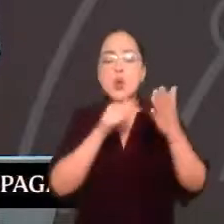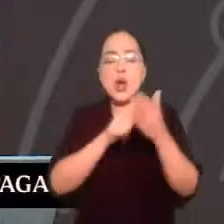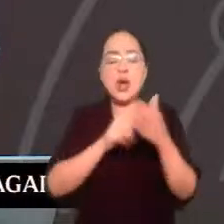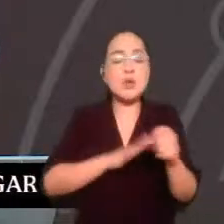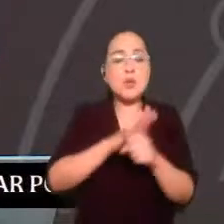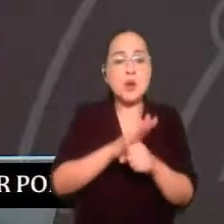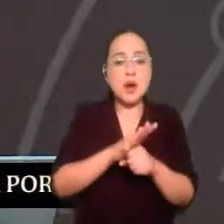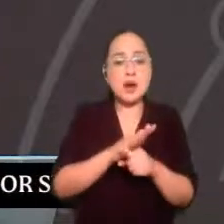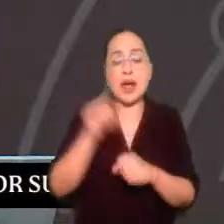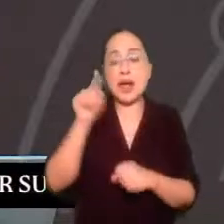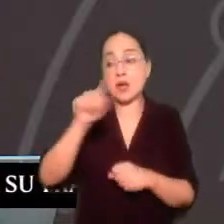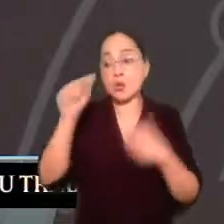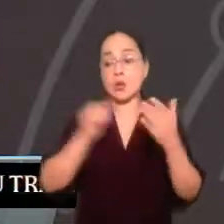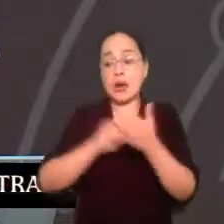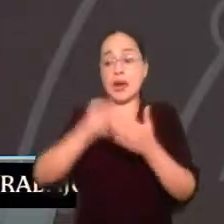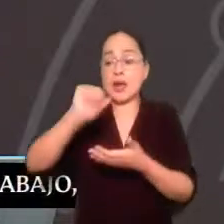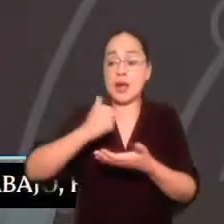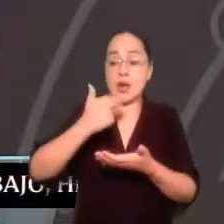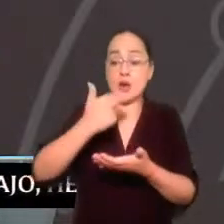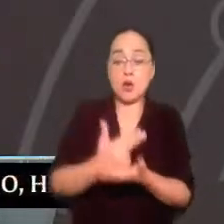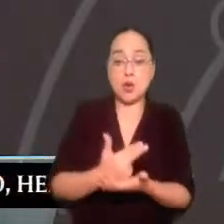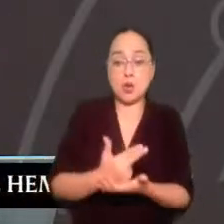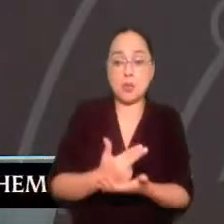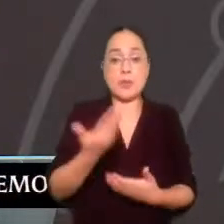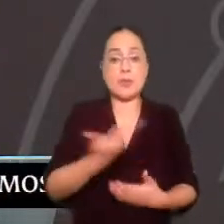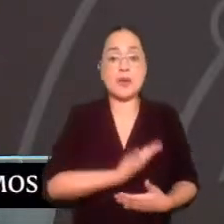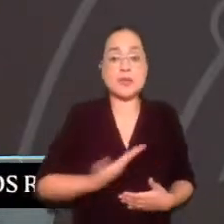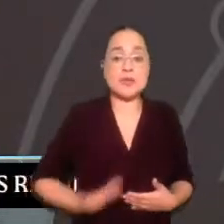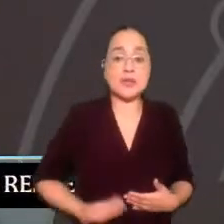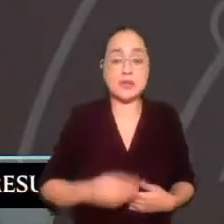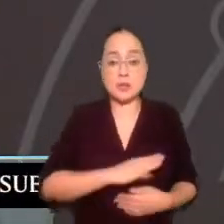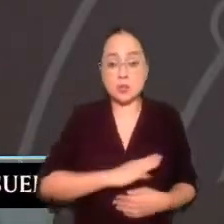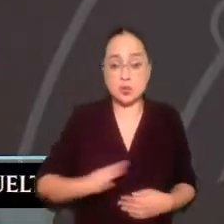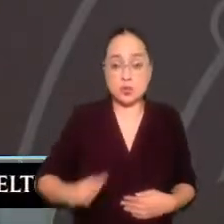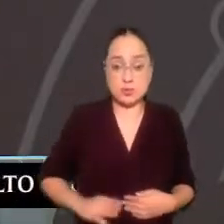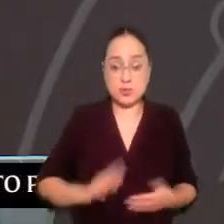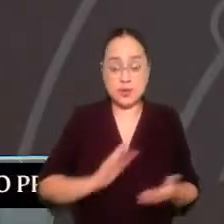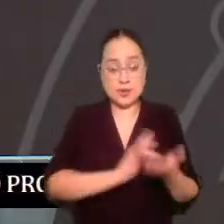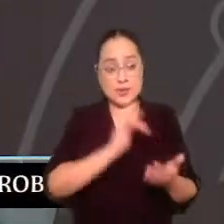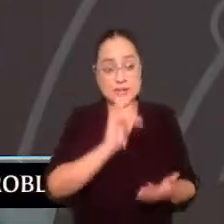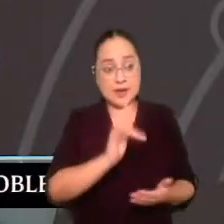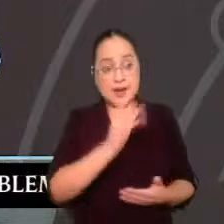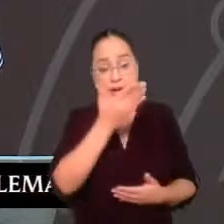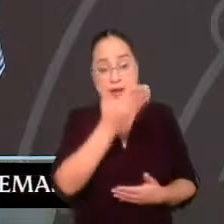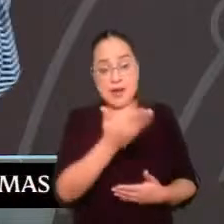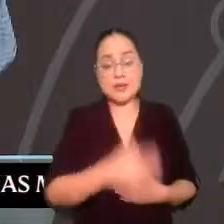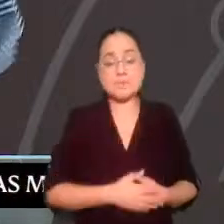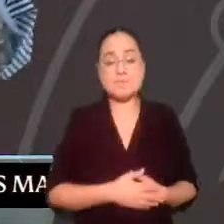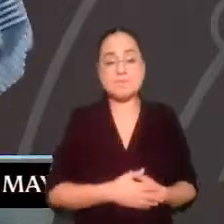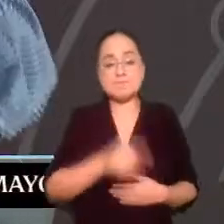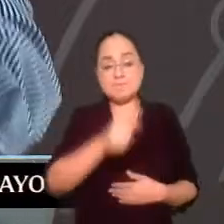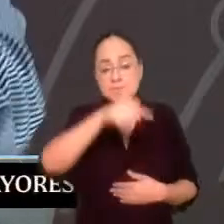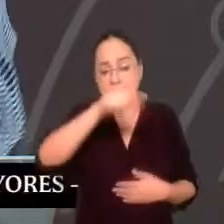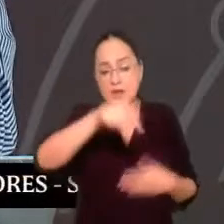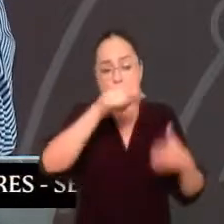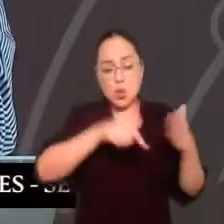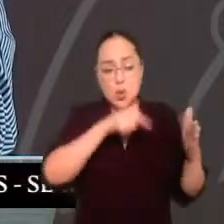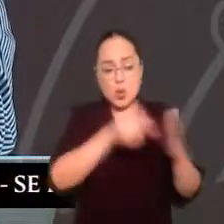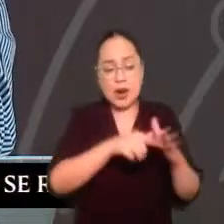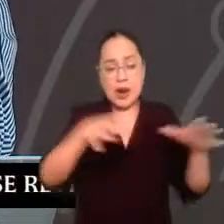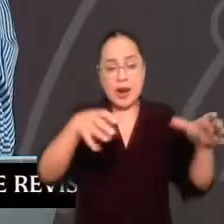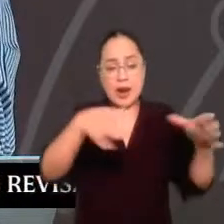Ahome. Presidente municipal, y gracias Gerardo, él ya nos consiguió un terreno muy bueno que está ahí pegado a la